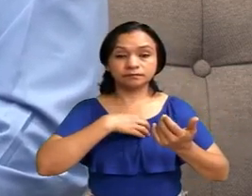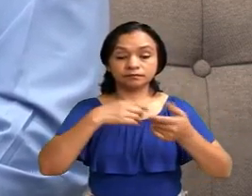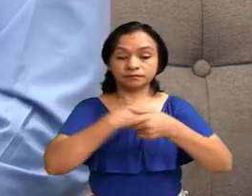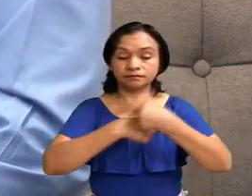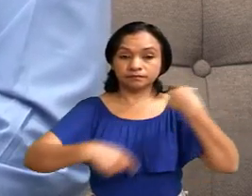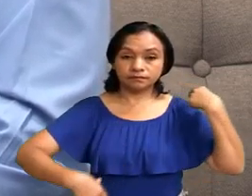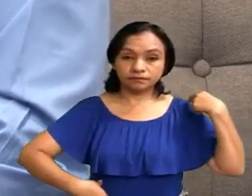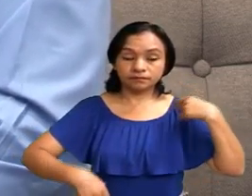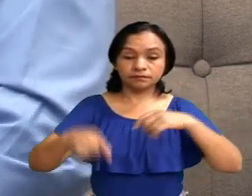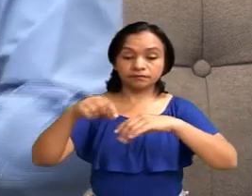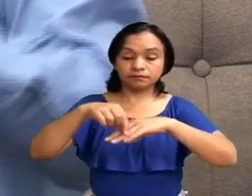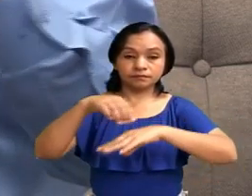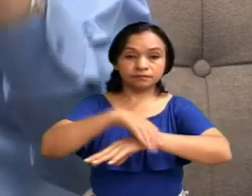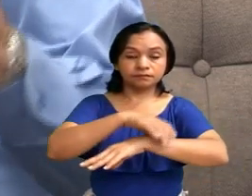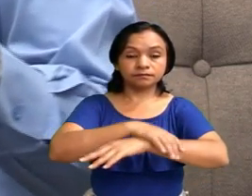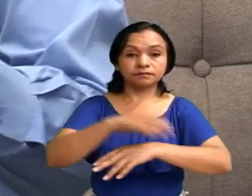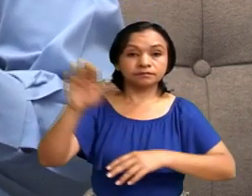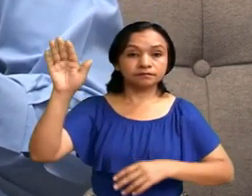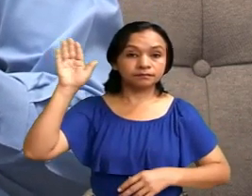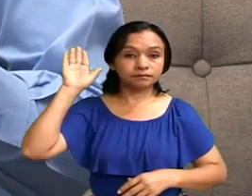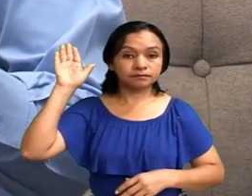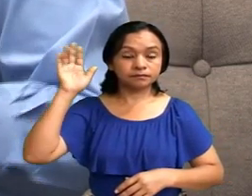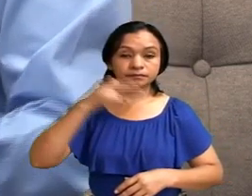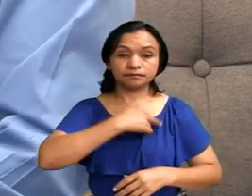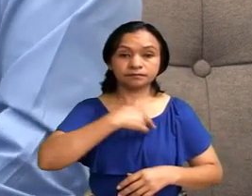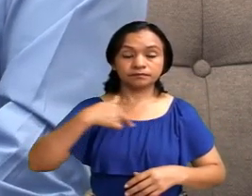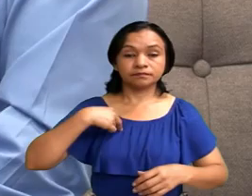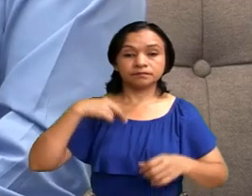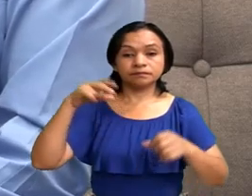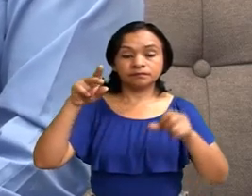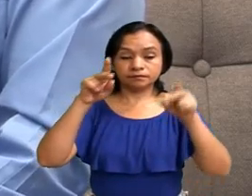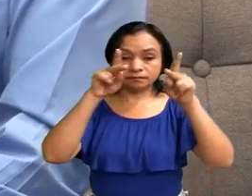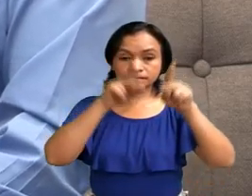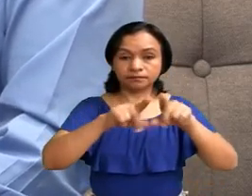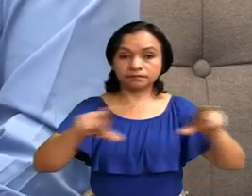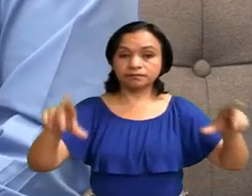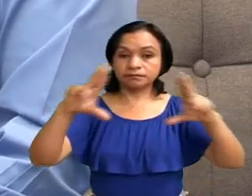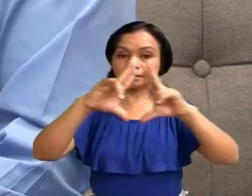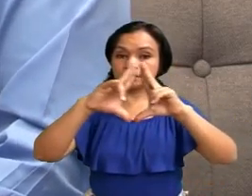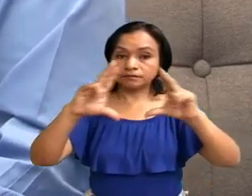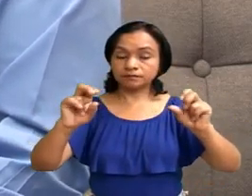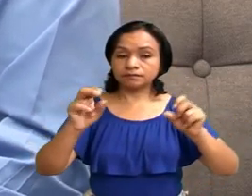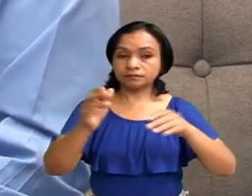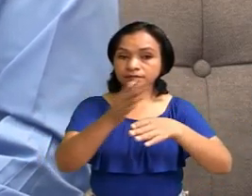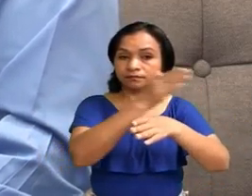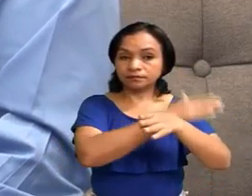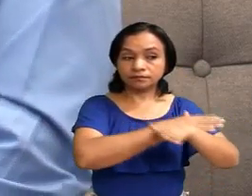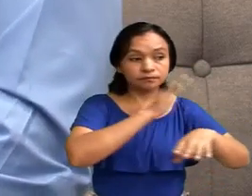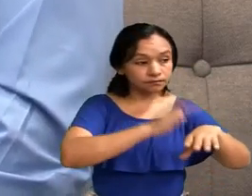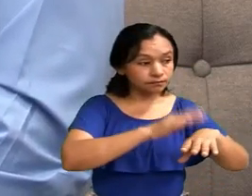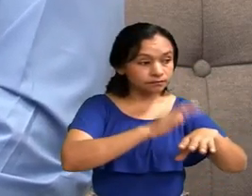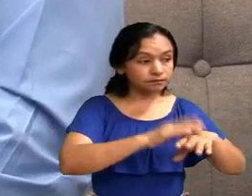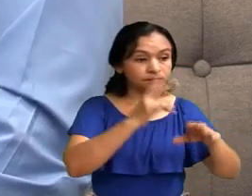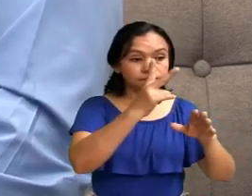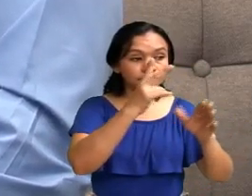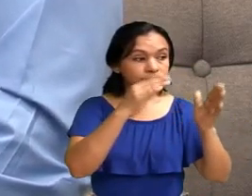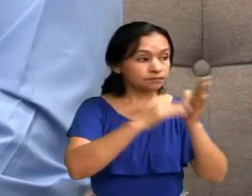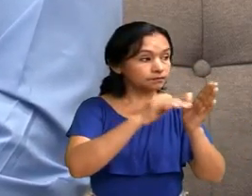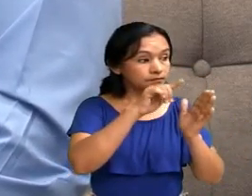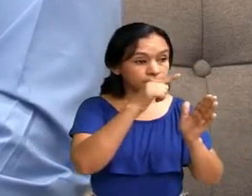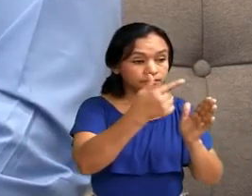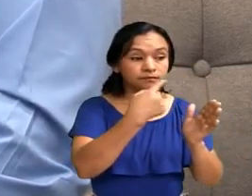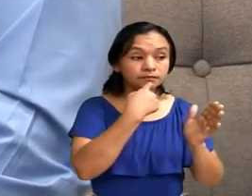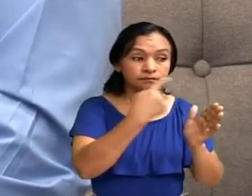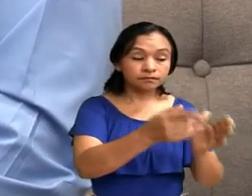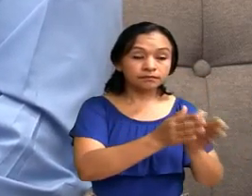Rosario, de este gran plan de nación, cuando se nos orientó a inicio del 2007, elaborarlo para